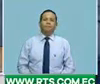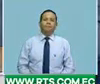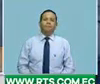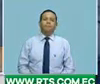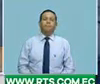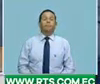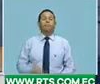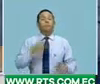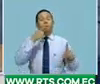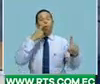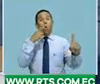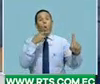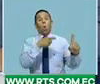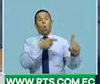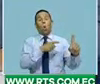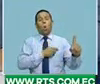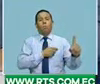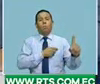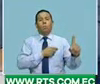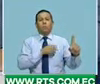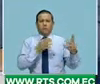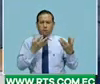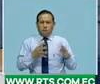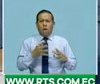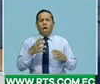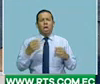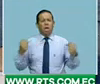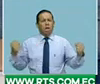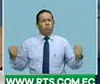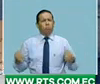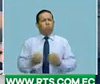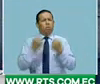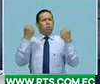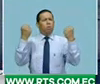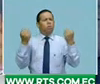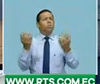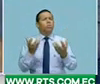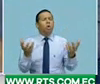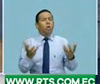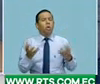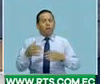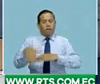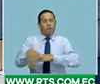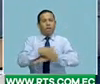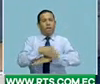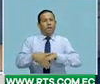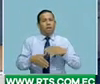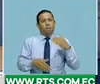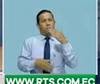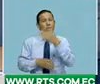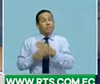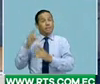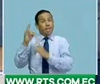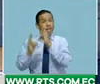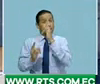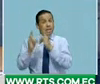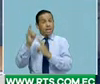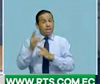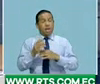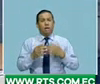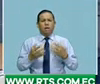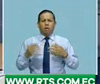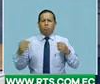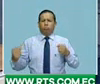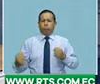Un hombre quedó gravemente herido en un accidente de tránsito que se registró en la vía Guayaquil-Salinas. El percance comprometió sus